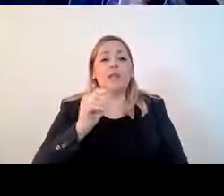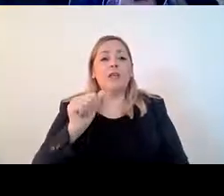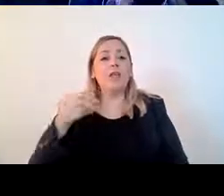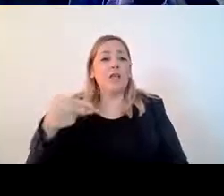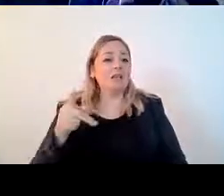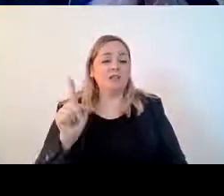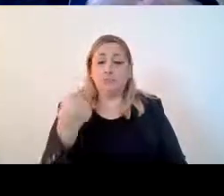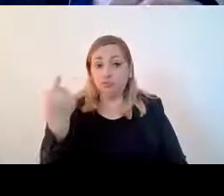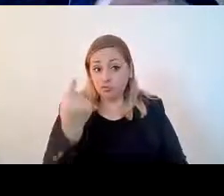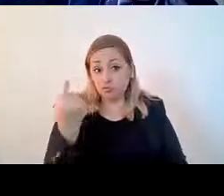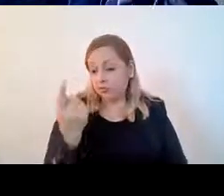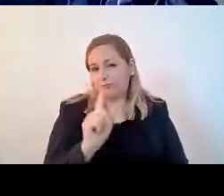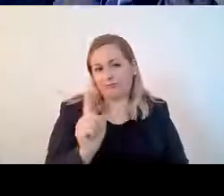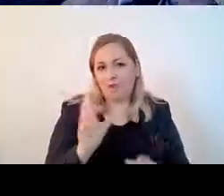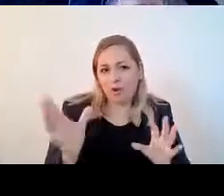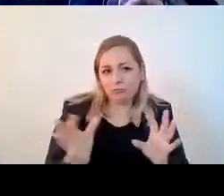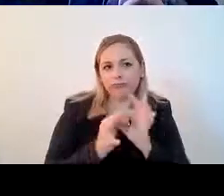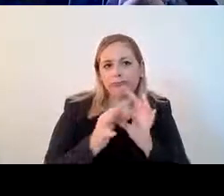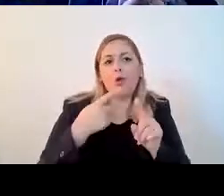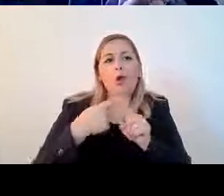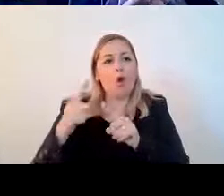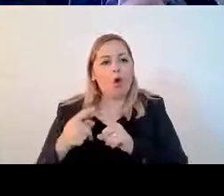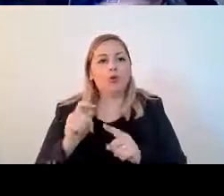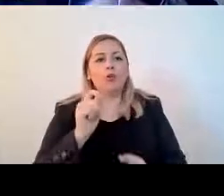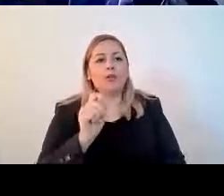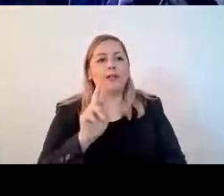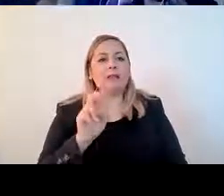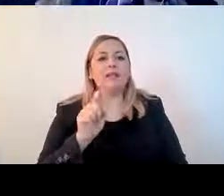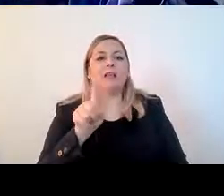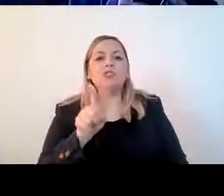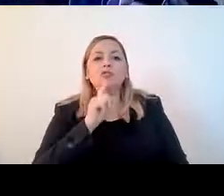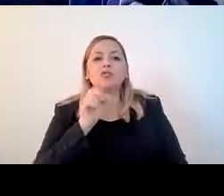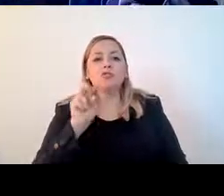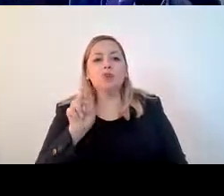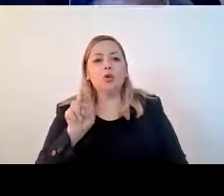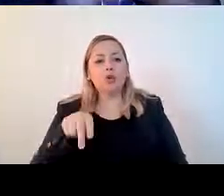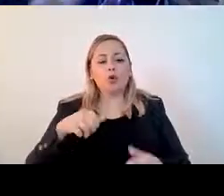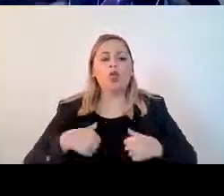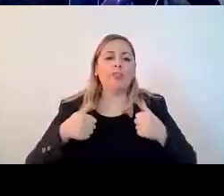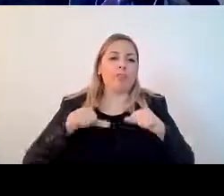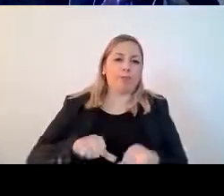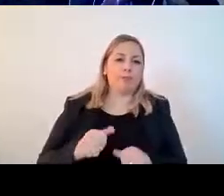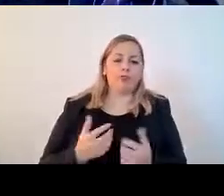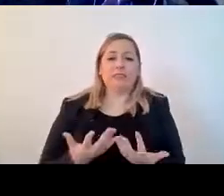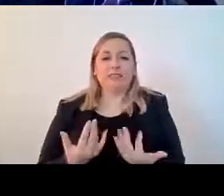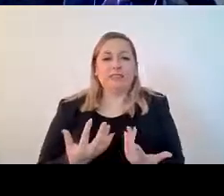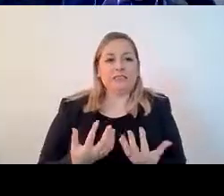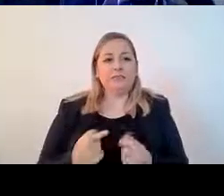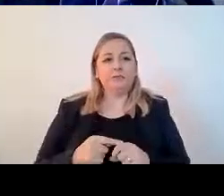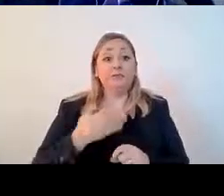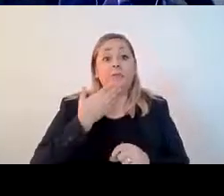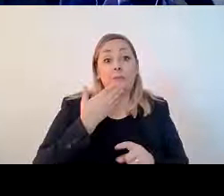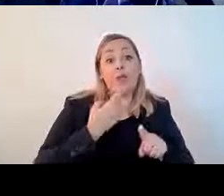está solo, sino se acompaña de otros trastornos, depresión, ansiedad. Y hay además una variación entre